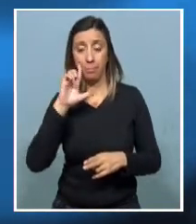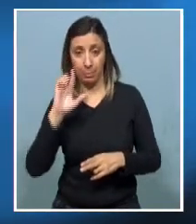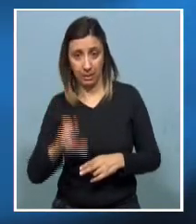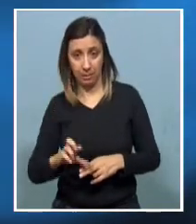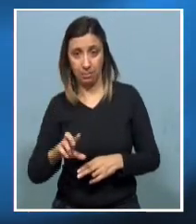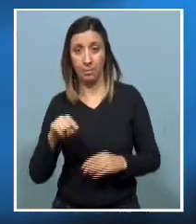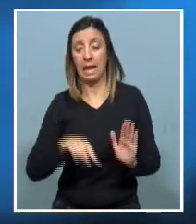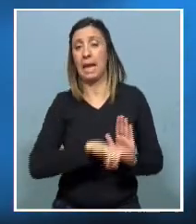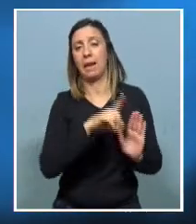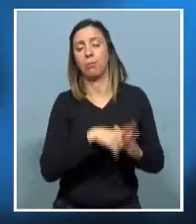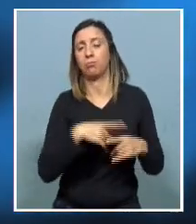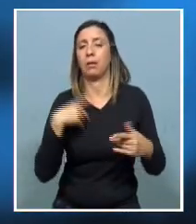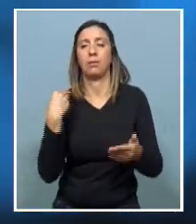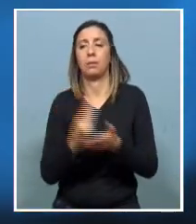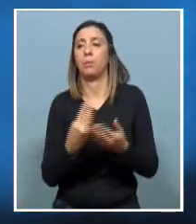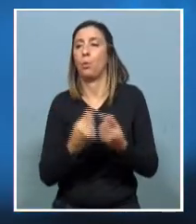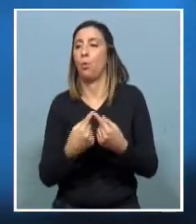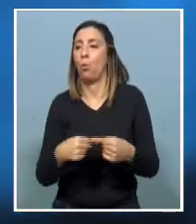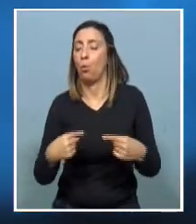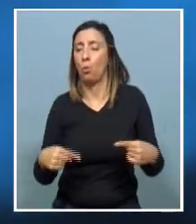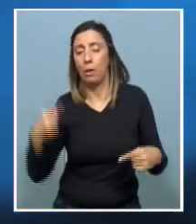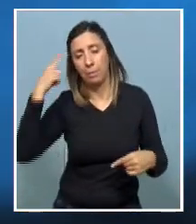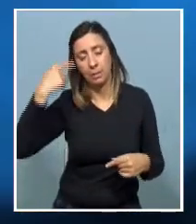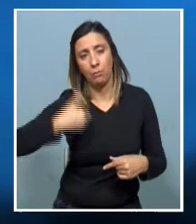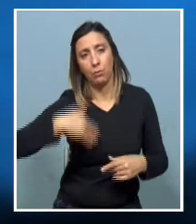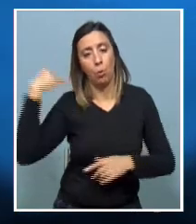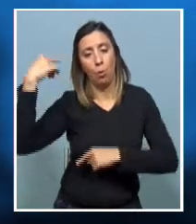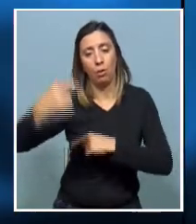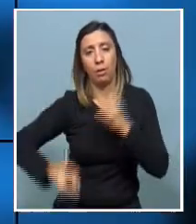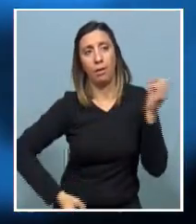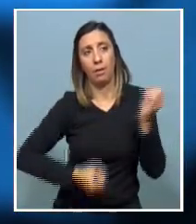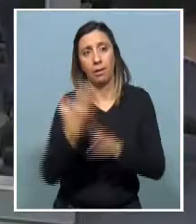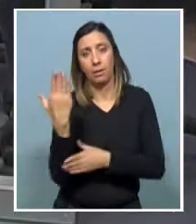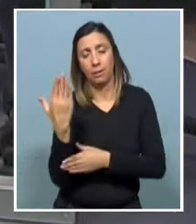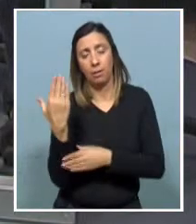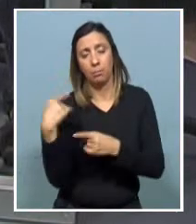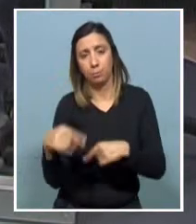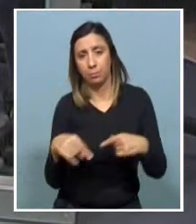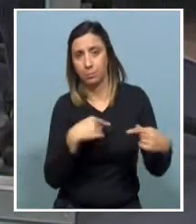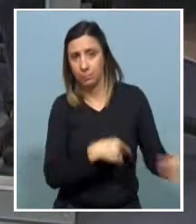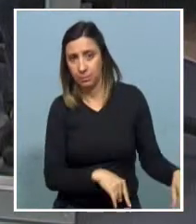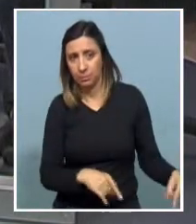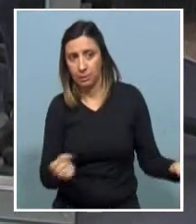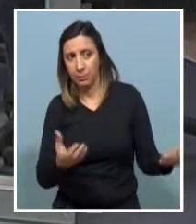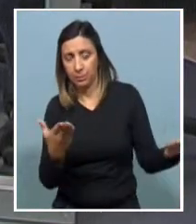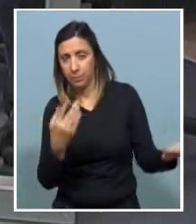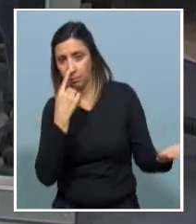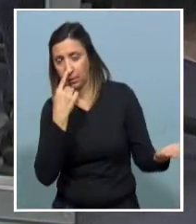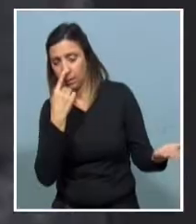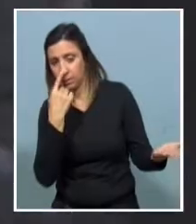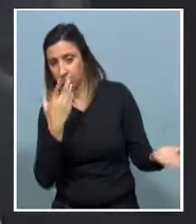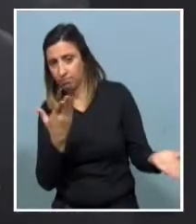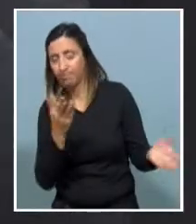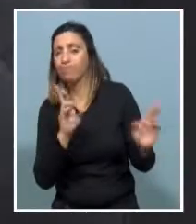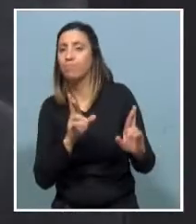emblema de avanzada, tiene que ver con el futuro, la generación de alternativas de crecimiento interesante.